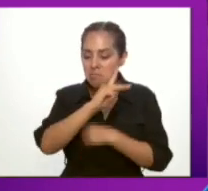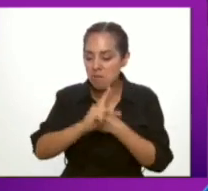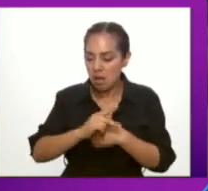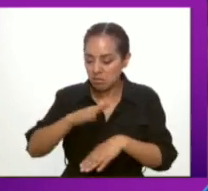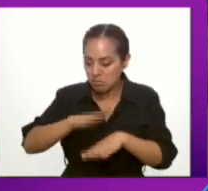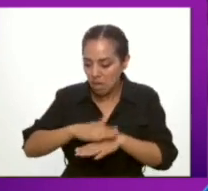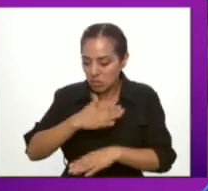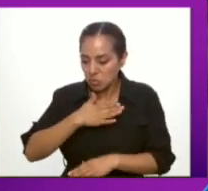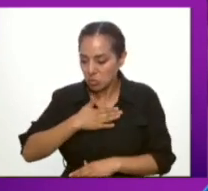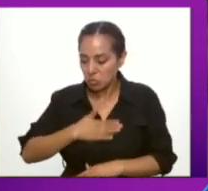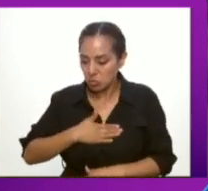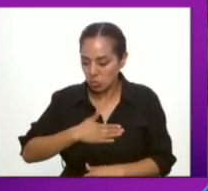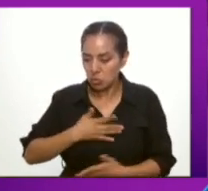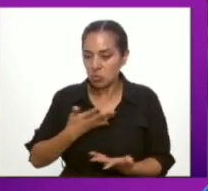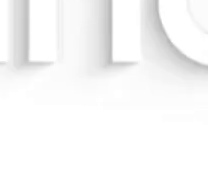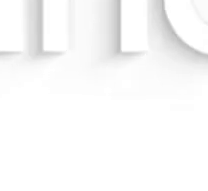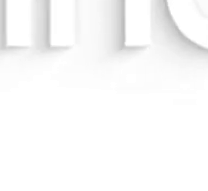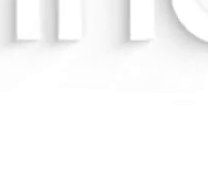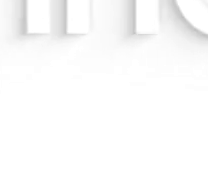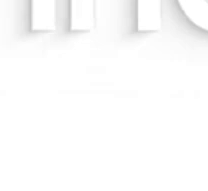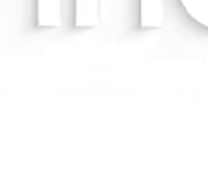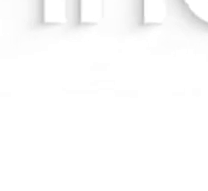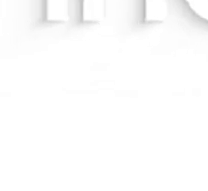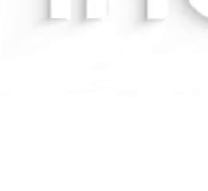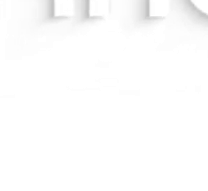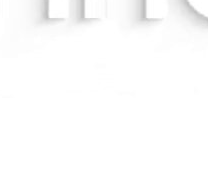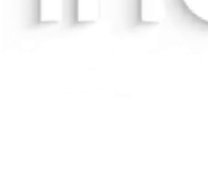justo equitativo e incluyente